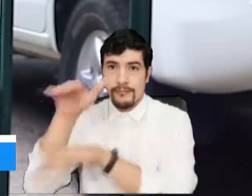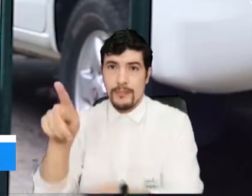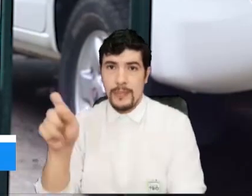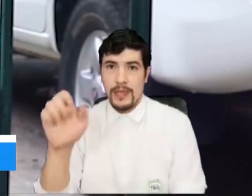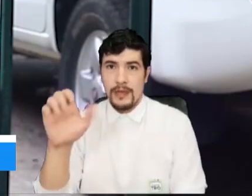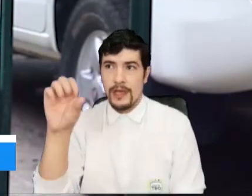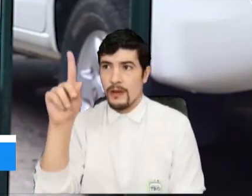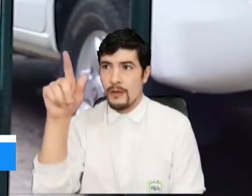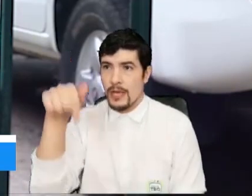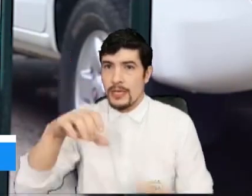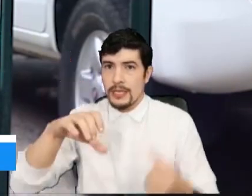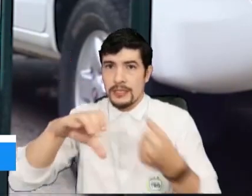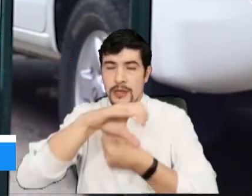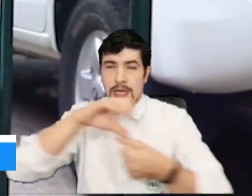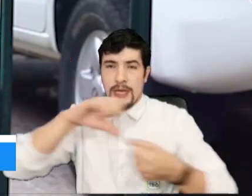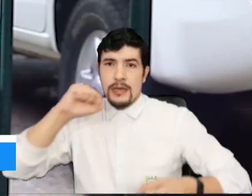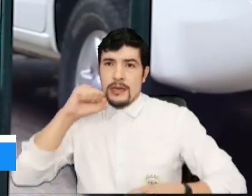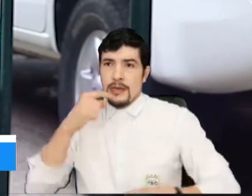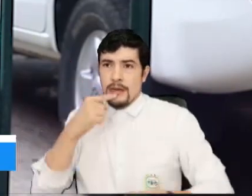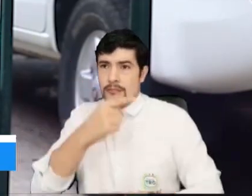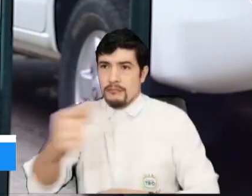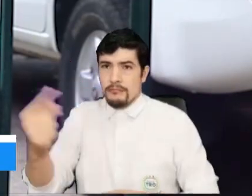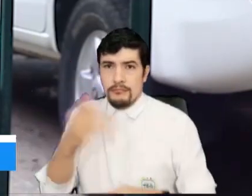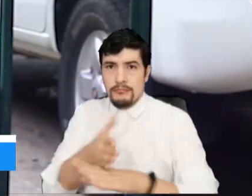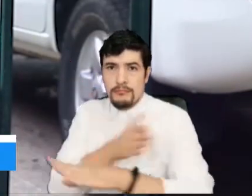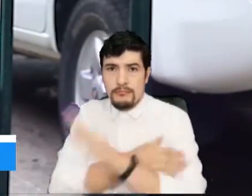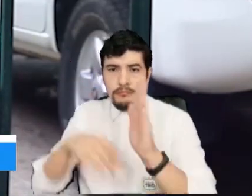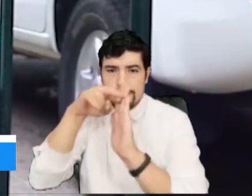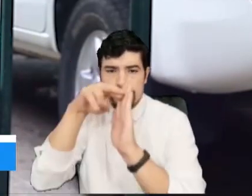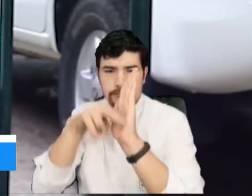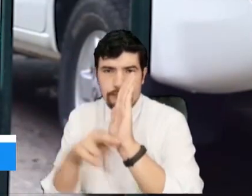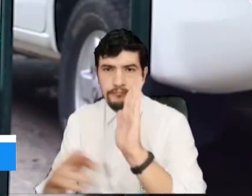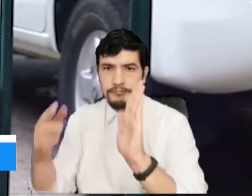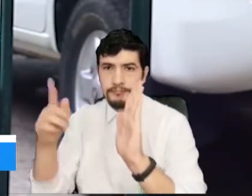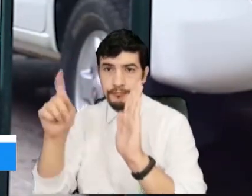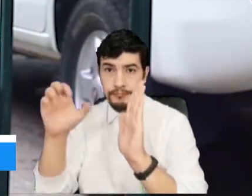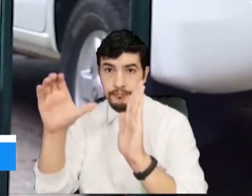manifiestan que el pliego de peticiones pues no se ha logrado a nivel nacional, pero que